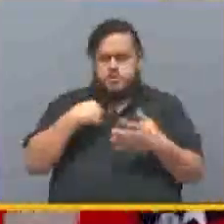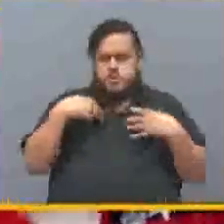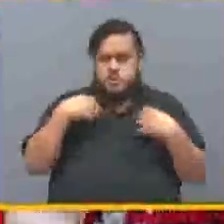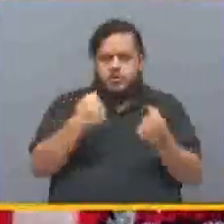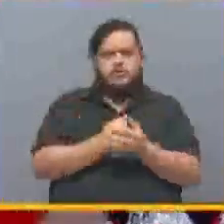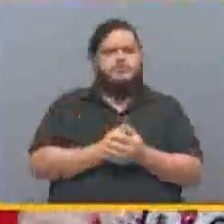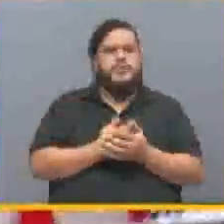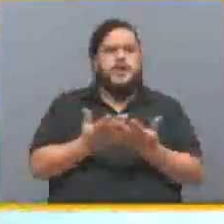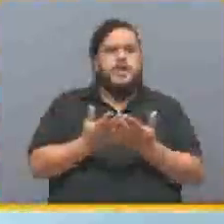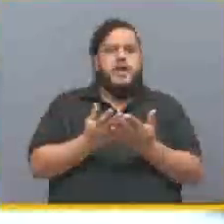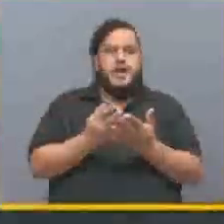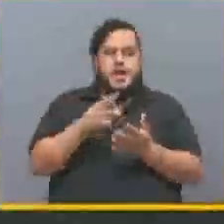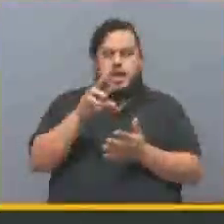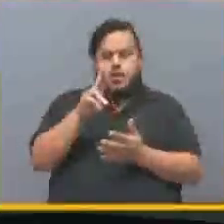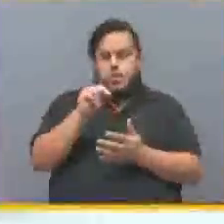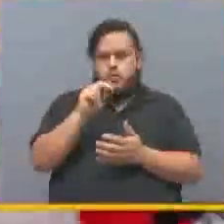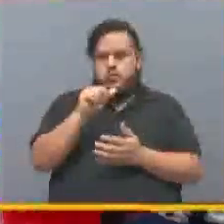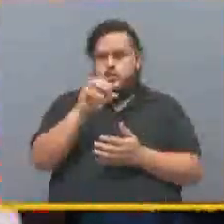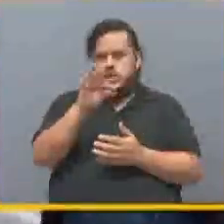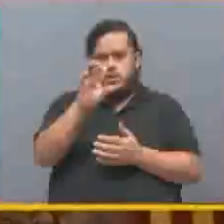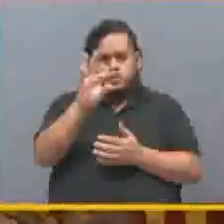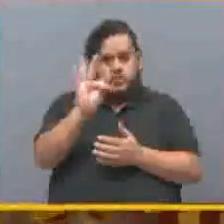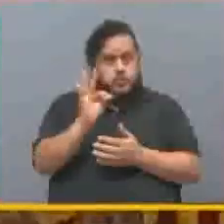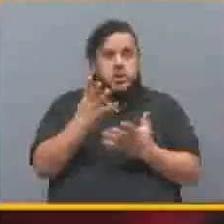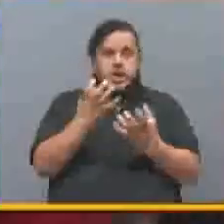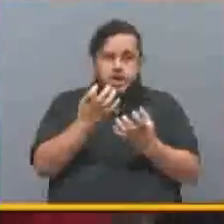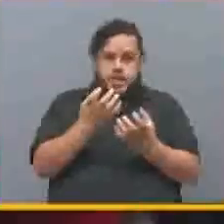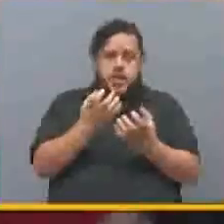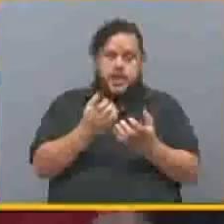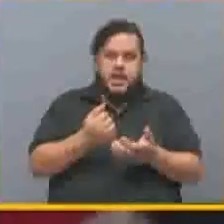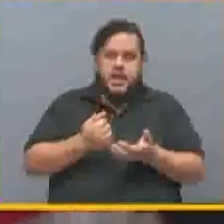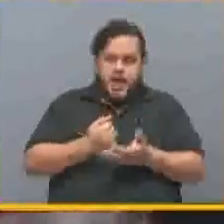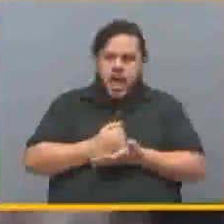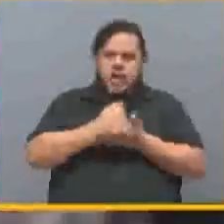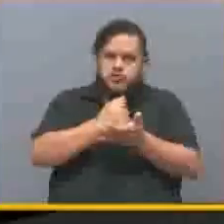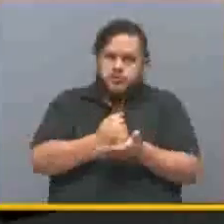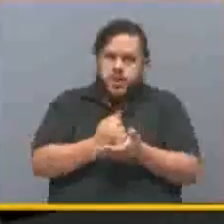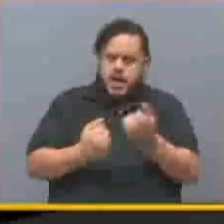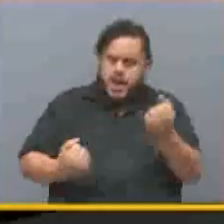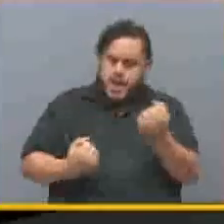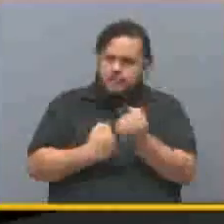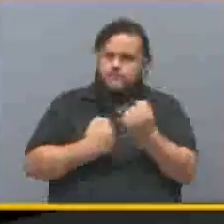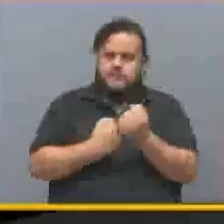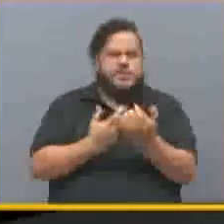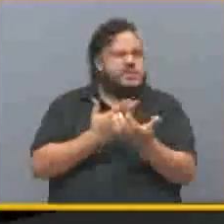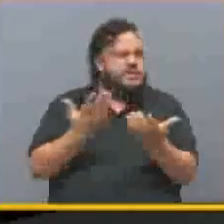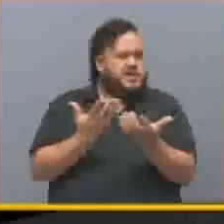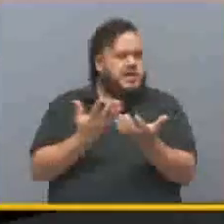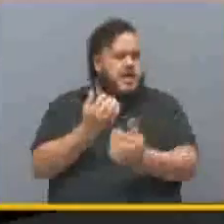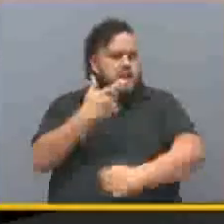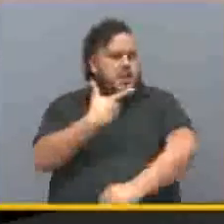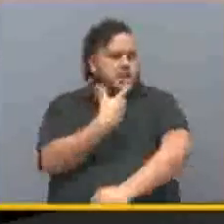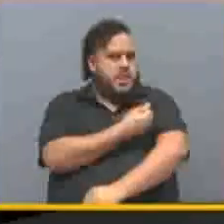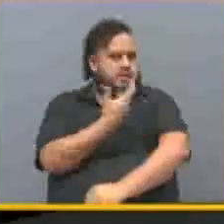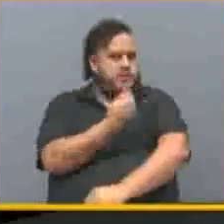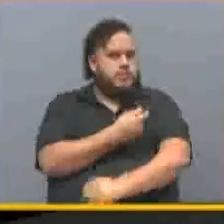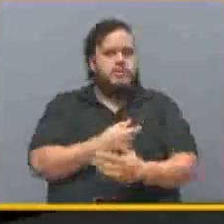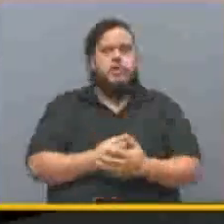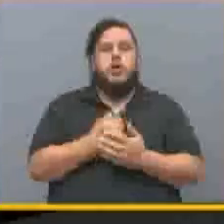ente organizador del fútbol nacional es ayudar a fomentar la vacunación. Existe ya un protocolo